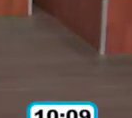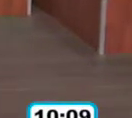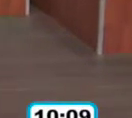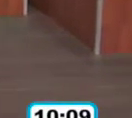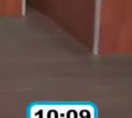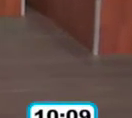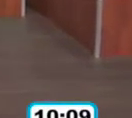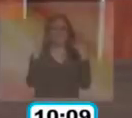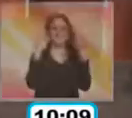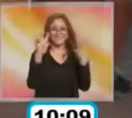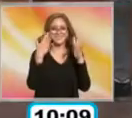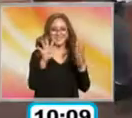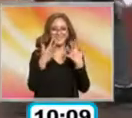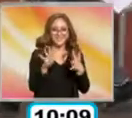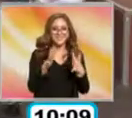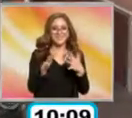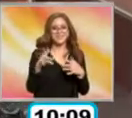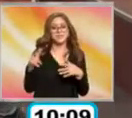Venga,